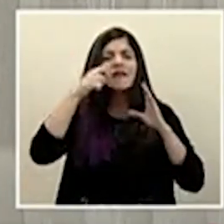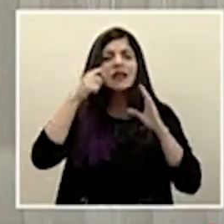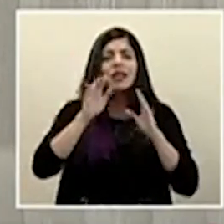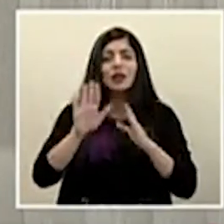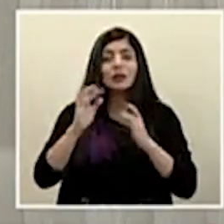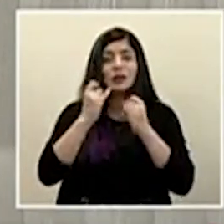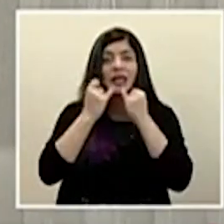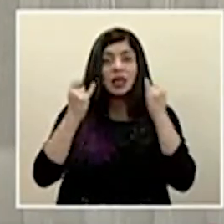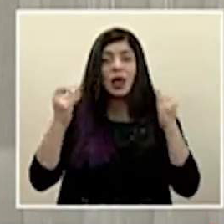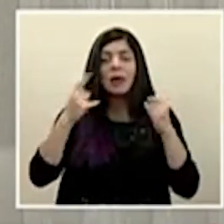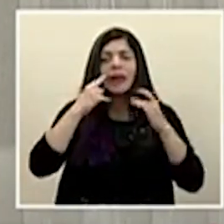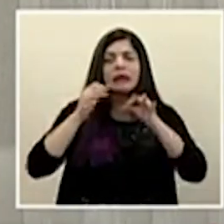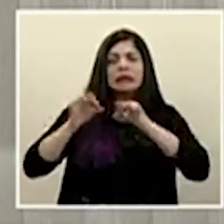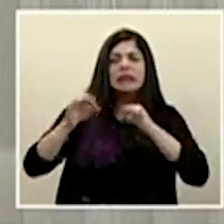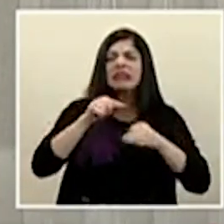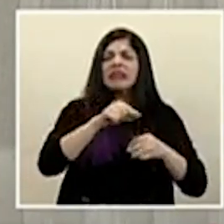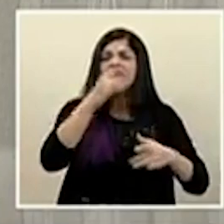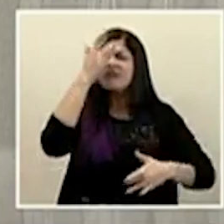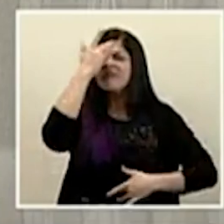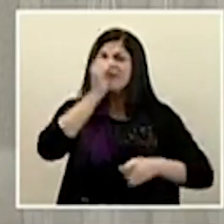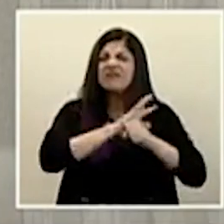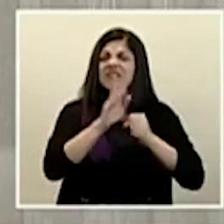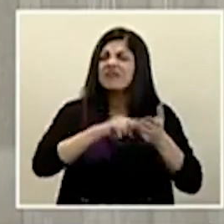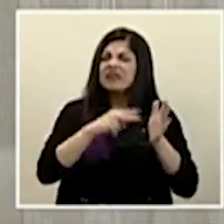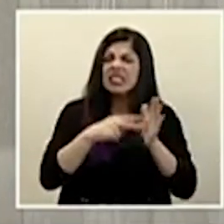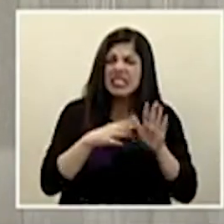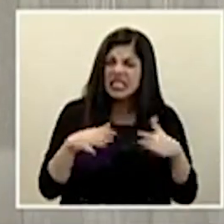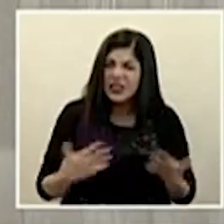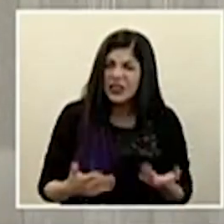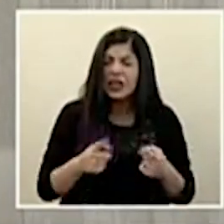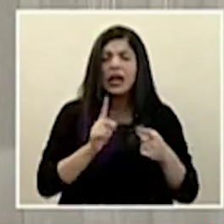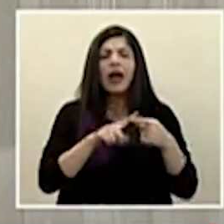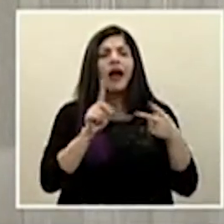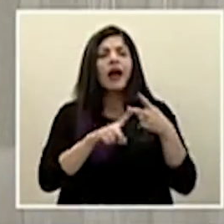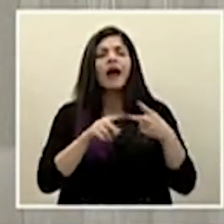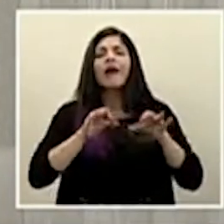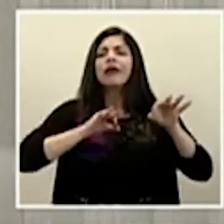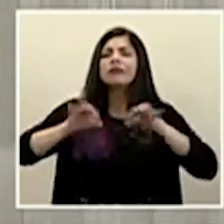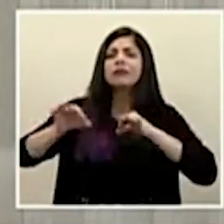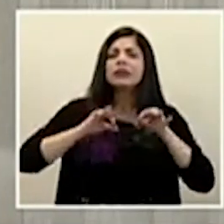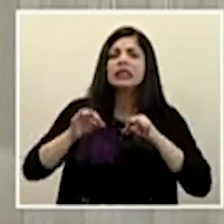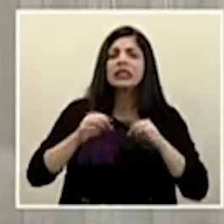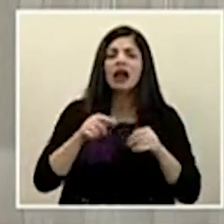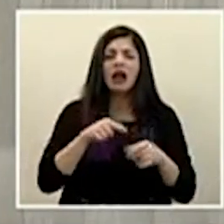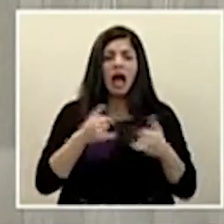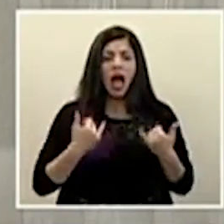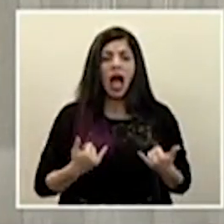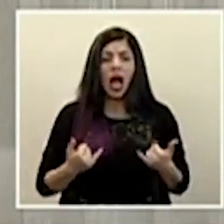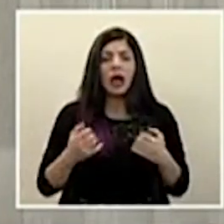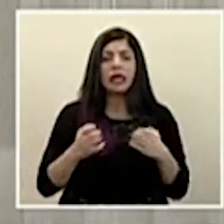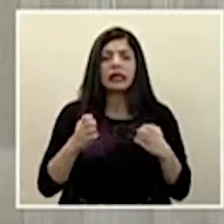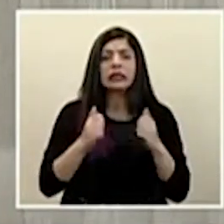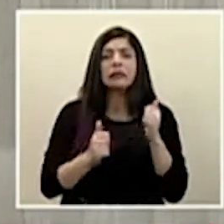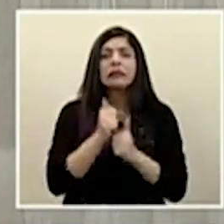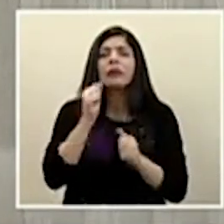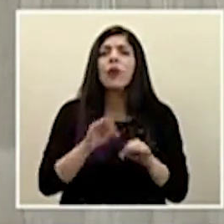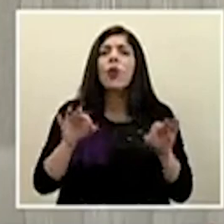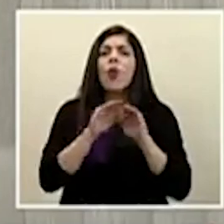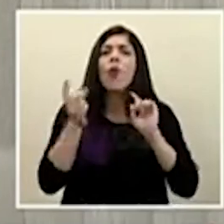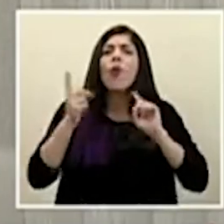qué es esta enfermedad, este COVID-19, cuál es la estrategia más importante